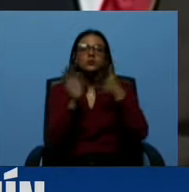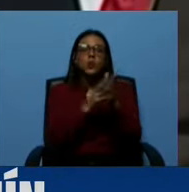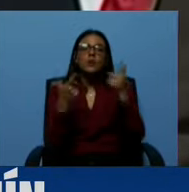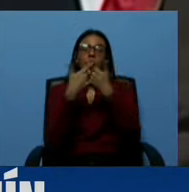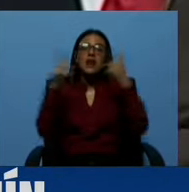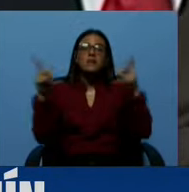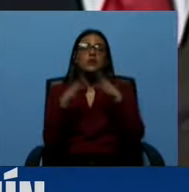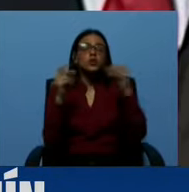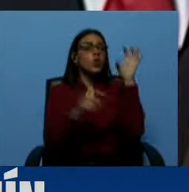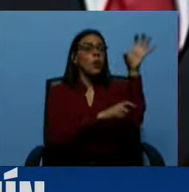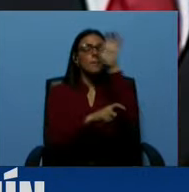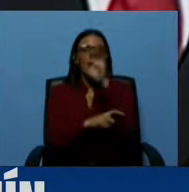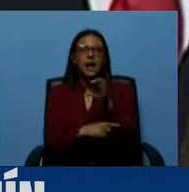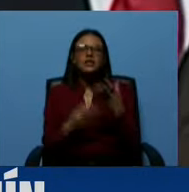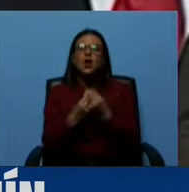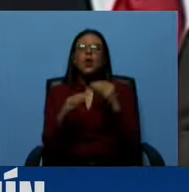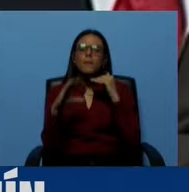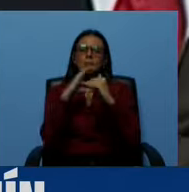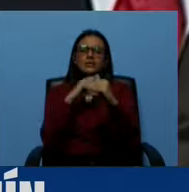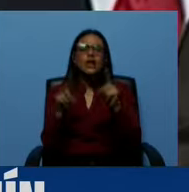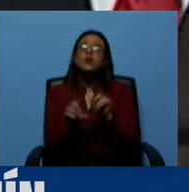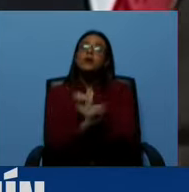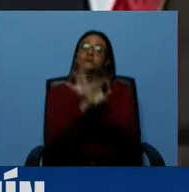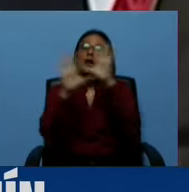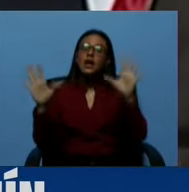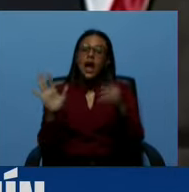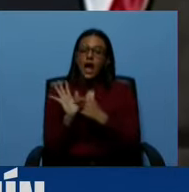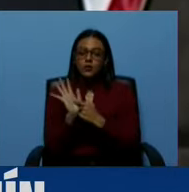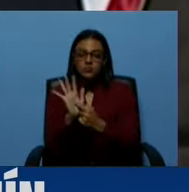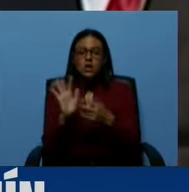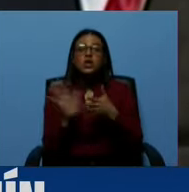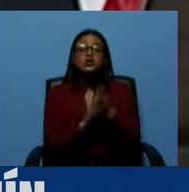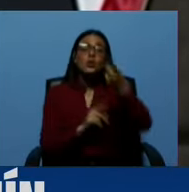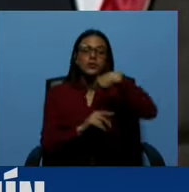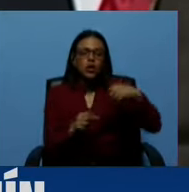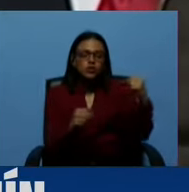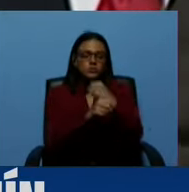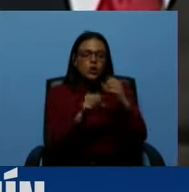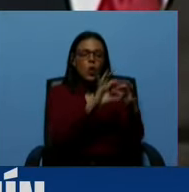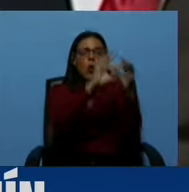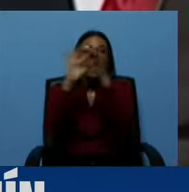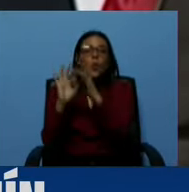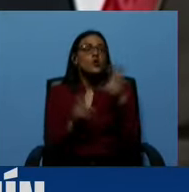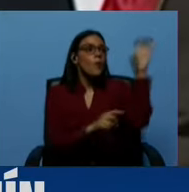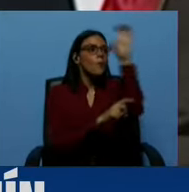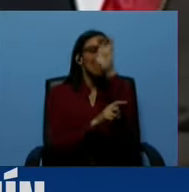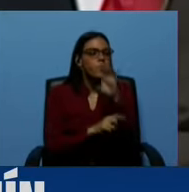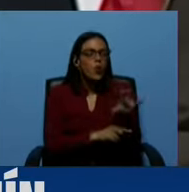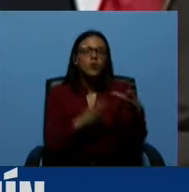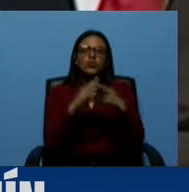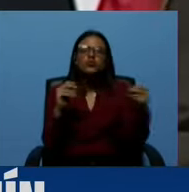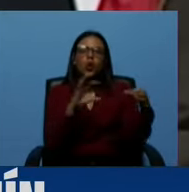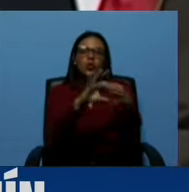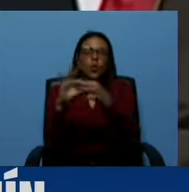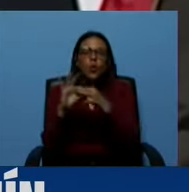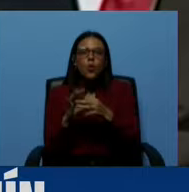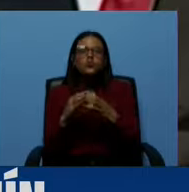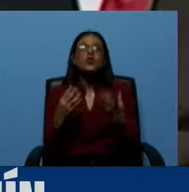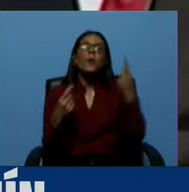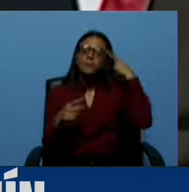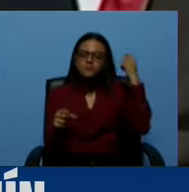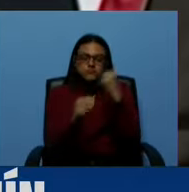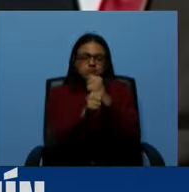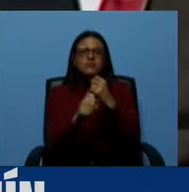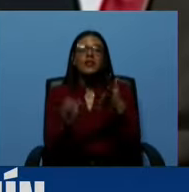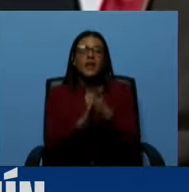otros países, con un mensaje muy claro de lo que significa la unión de nuestros pueblos, de lo que significa ser libres, de